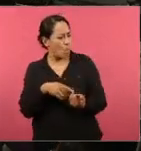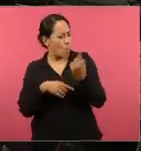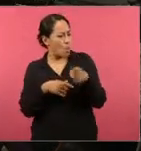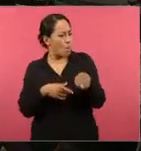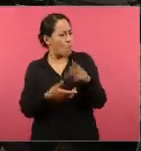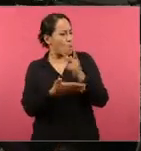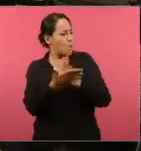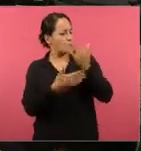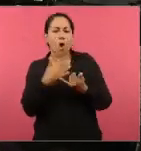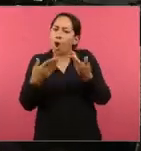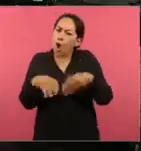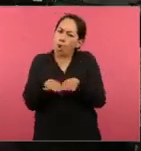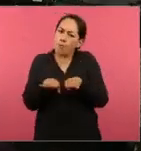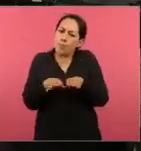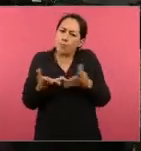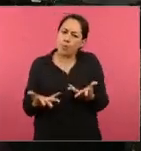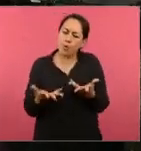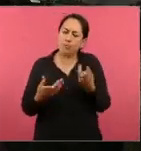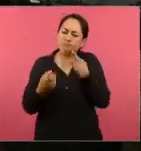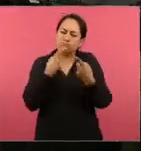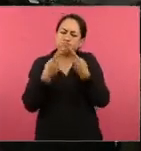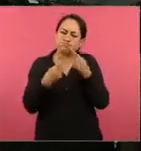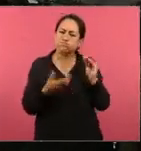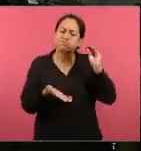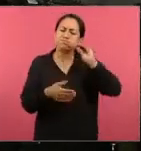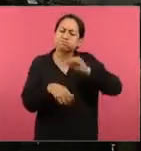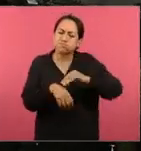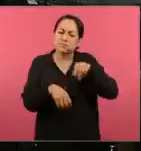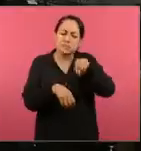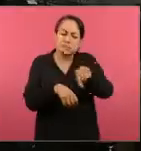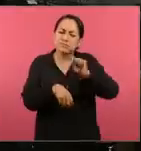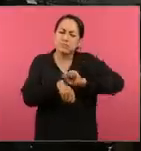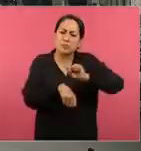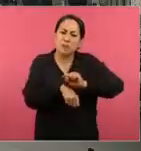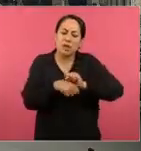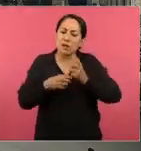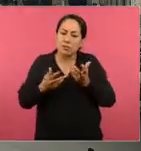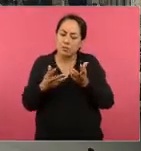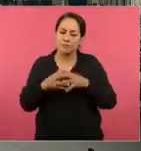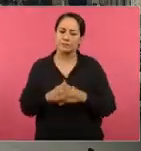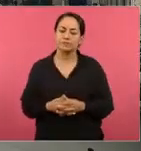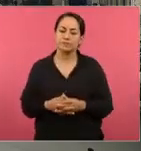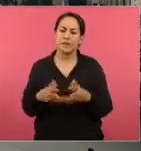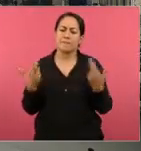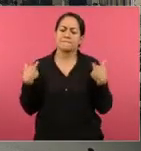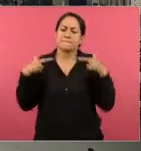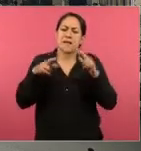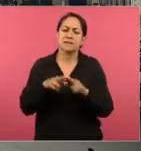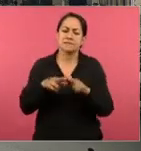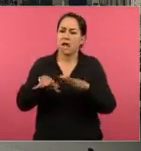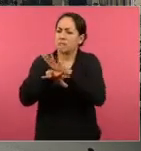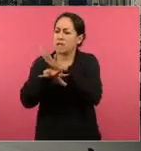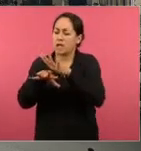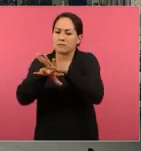que hagan estos proyectos interdisciplinarios? ¿Cómo va a funcionar esto, no? Porque como que tampoco queda